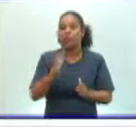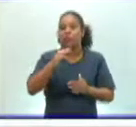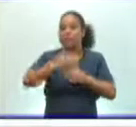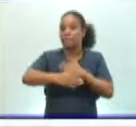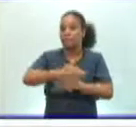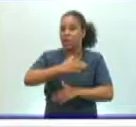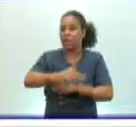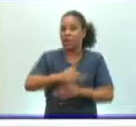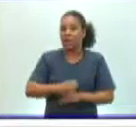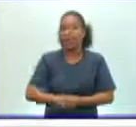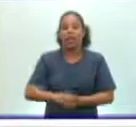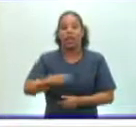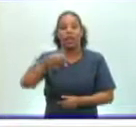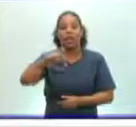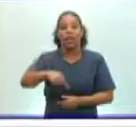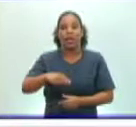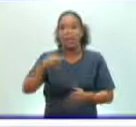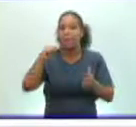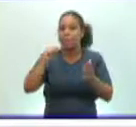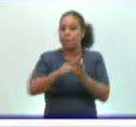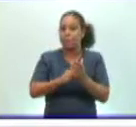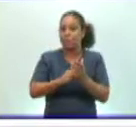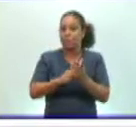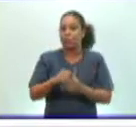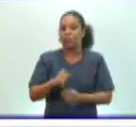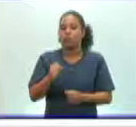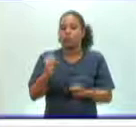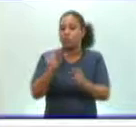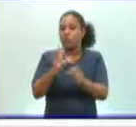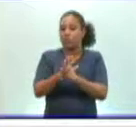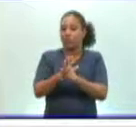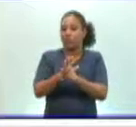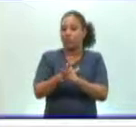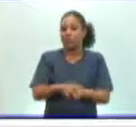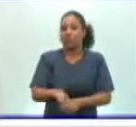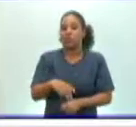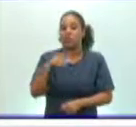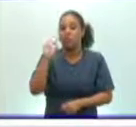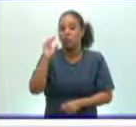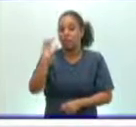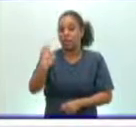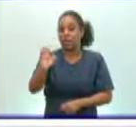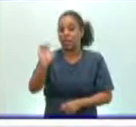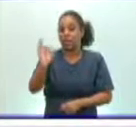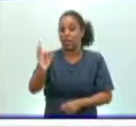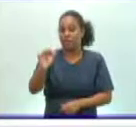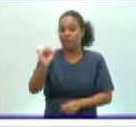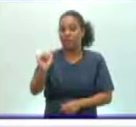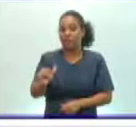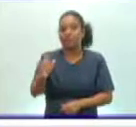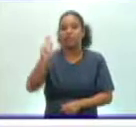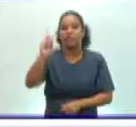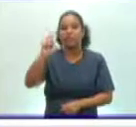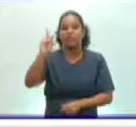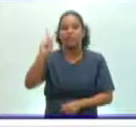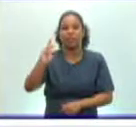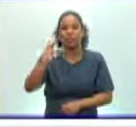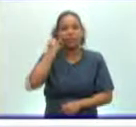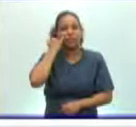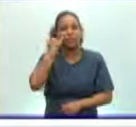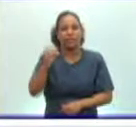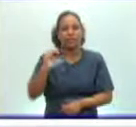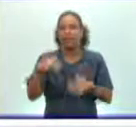es punto de intersección de EF y de CD. Identifica qué parte del teorema de